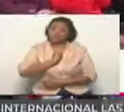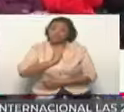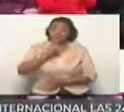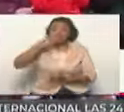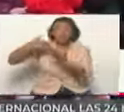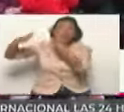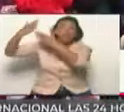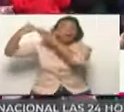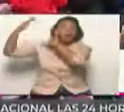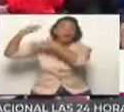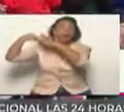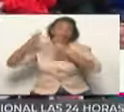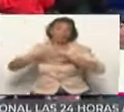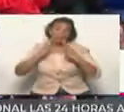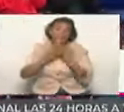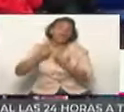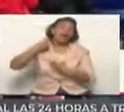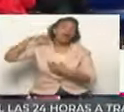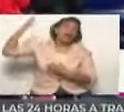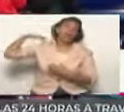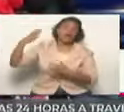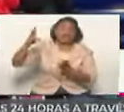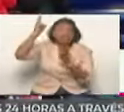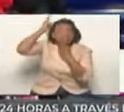nuestras raíces. El proceso